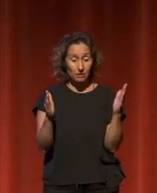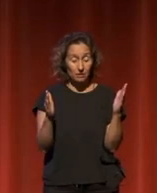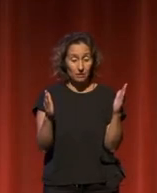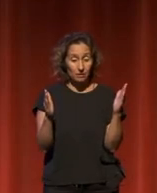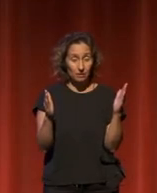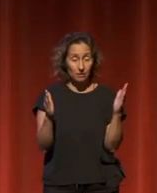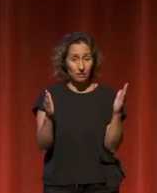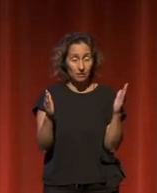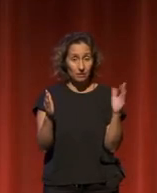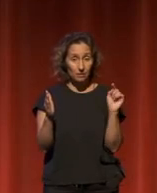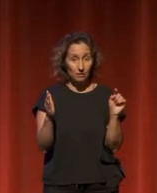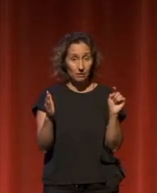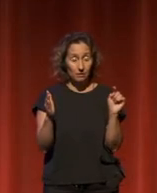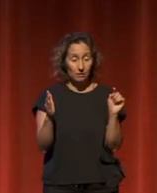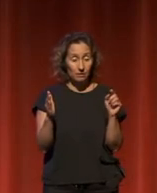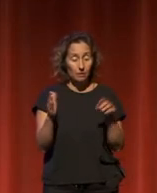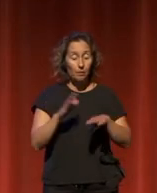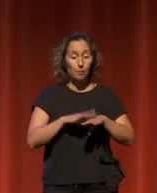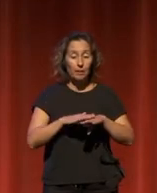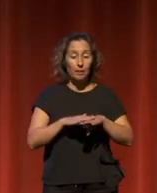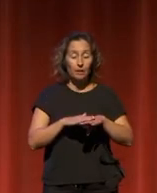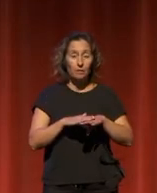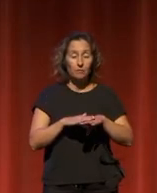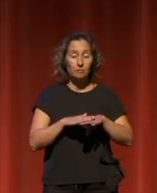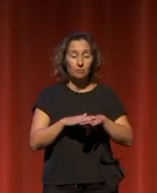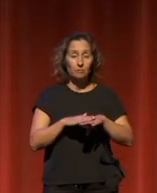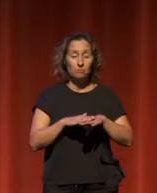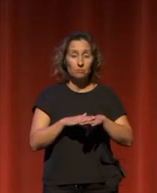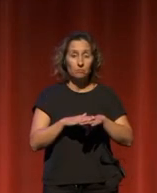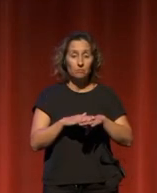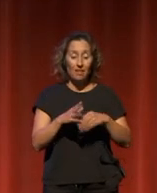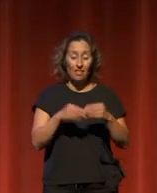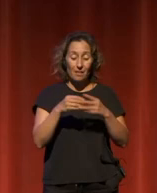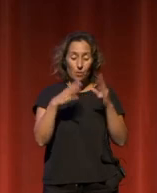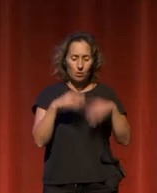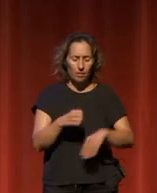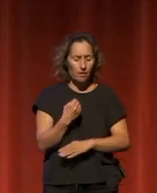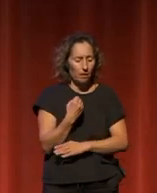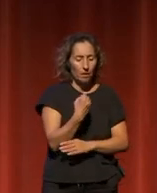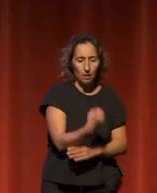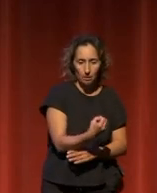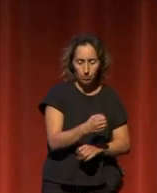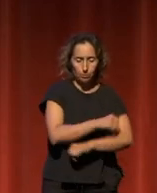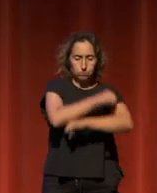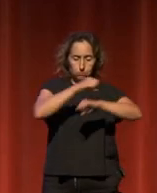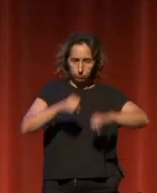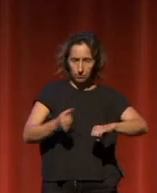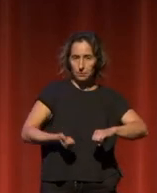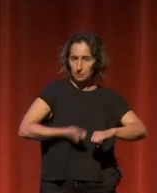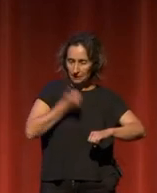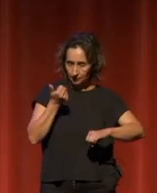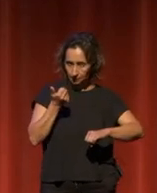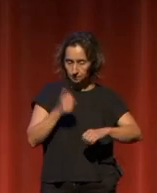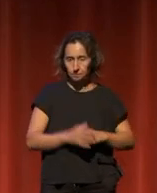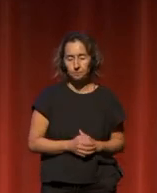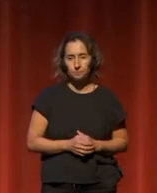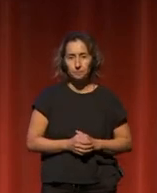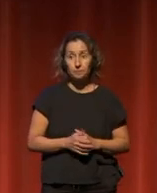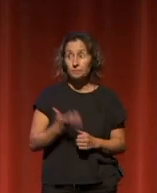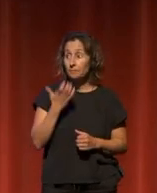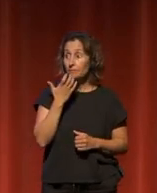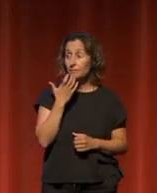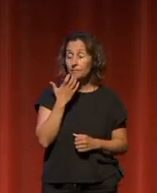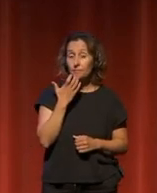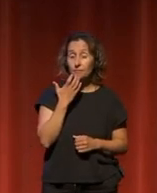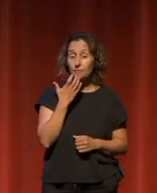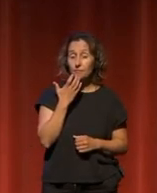la clave para reforzar la democracia si os interesa descargaros